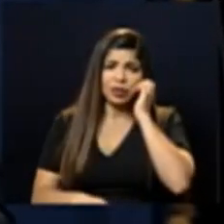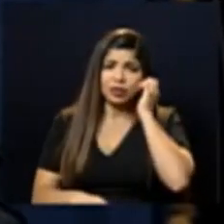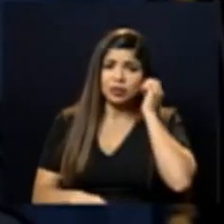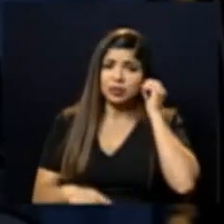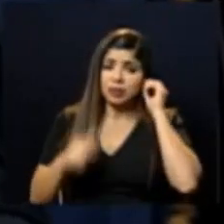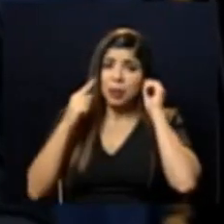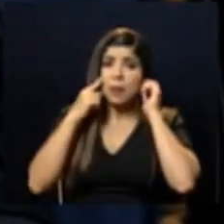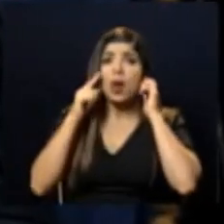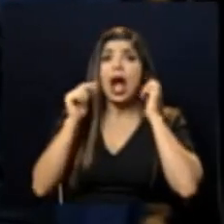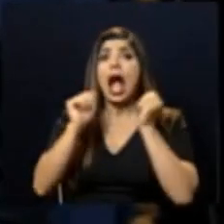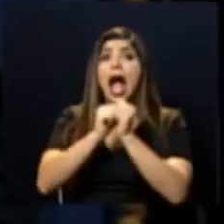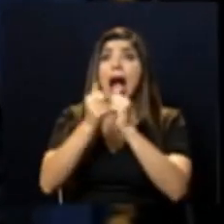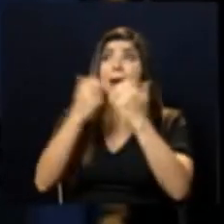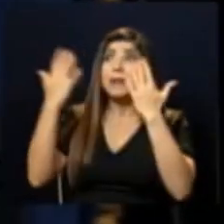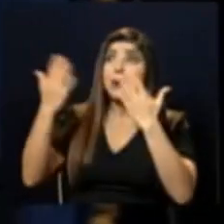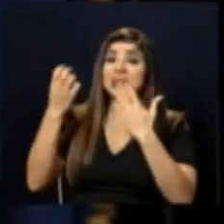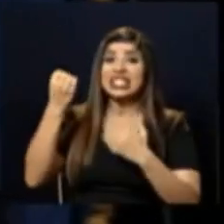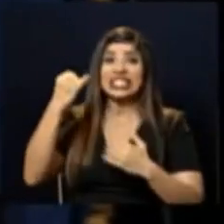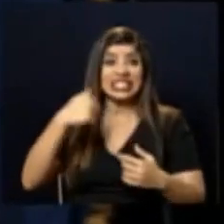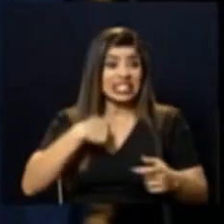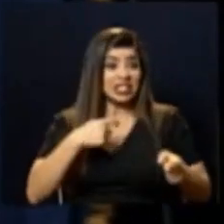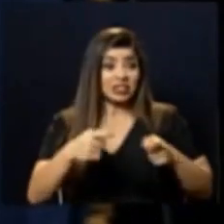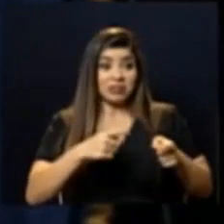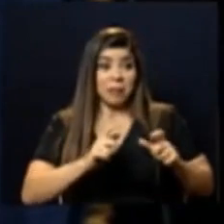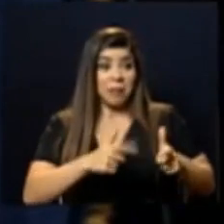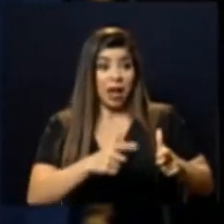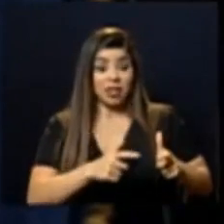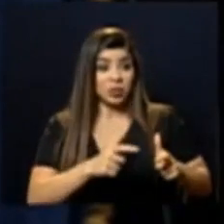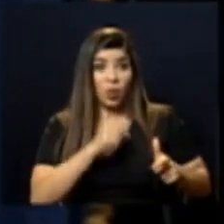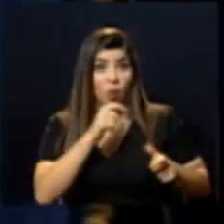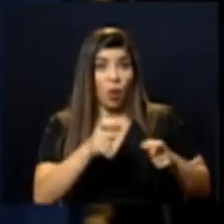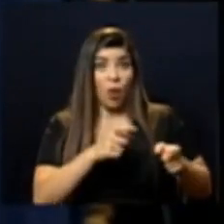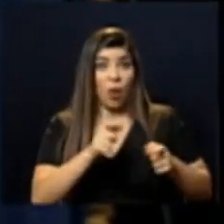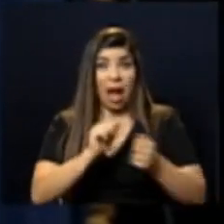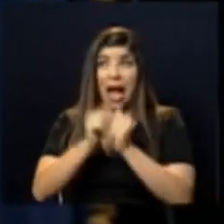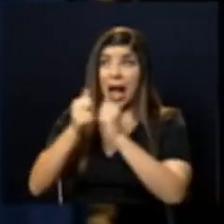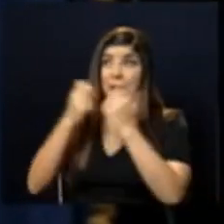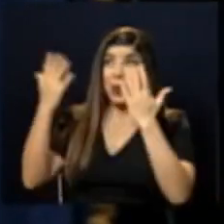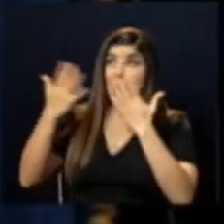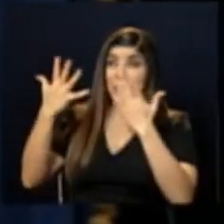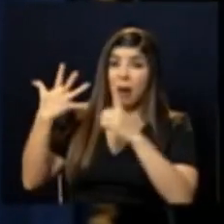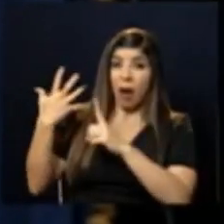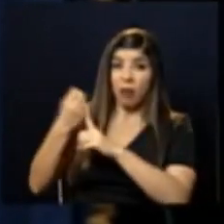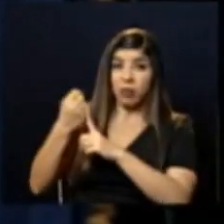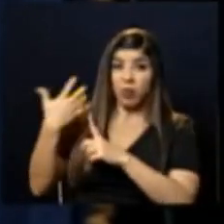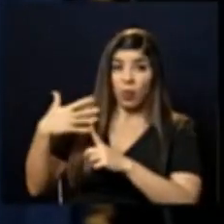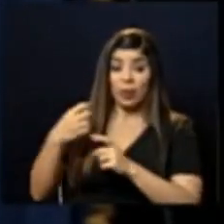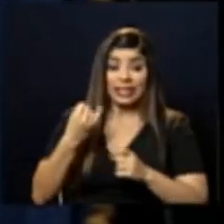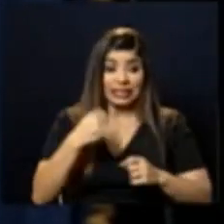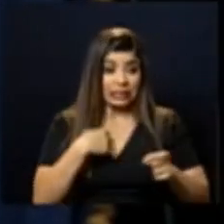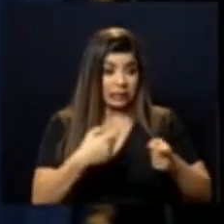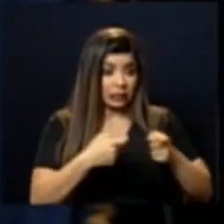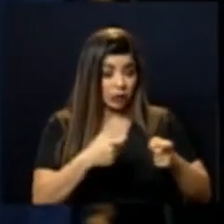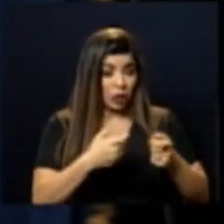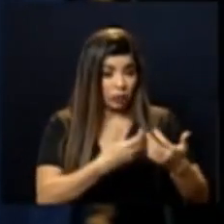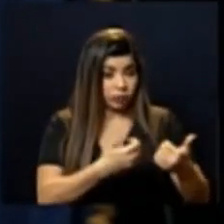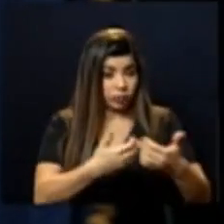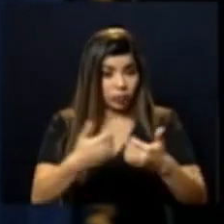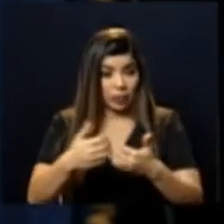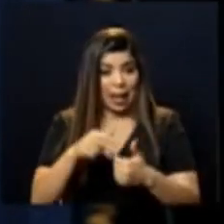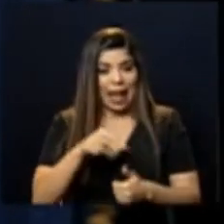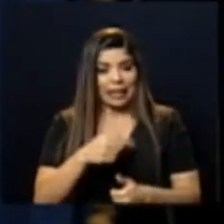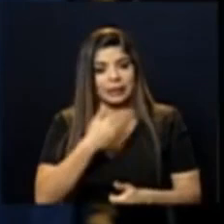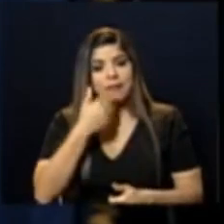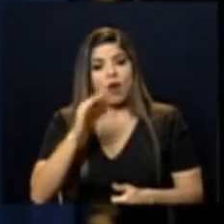para el cambio climático de no gestionar bien los residuos, hacerlo adecuadamente es la forma más cercana en que